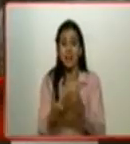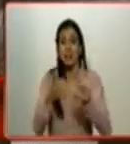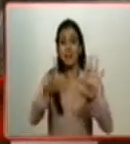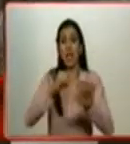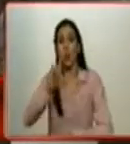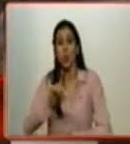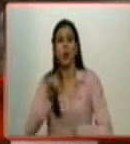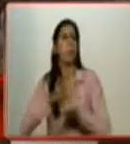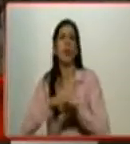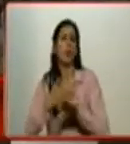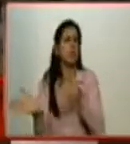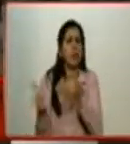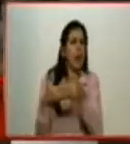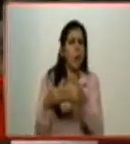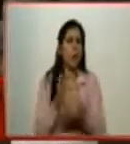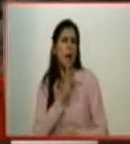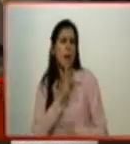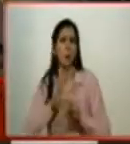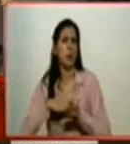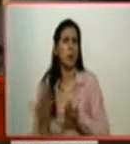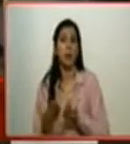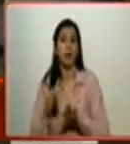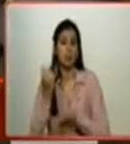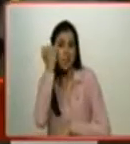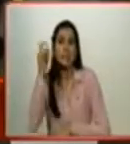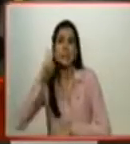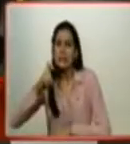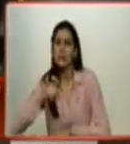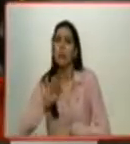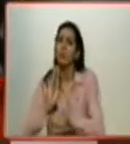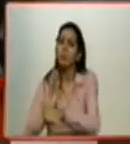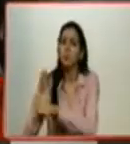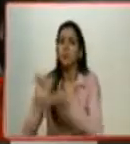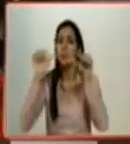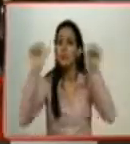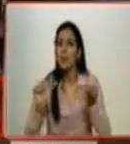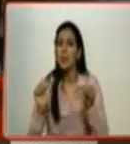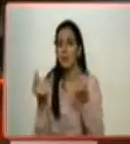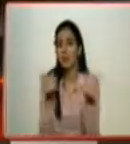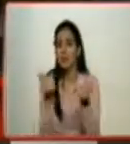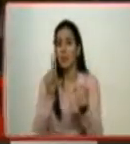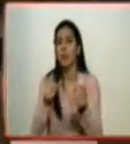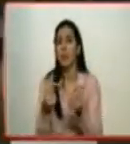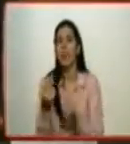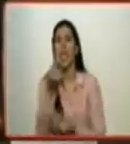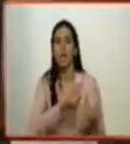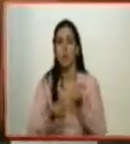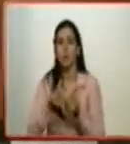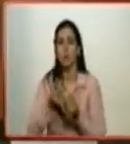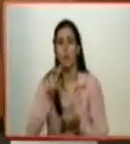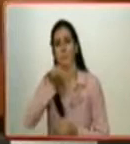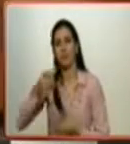julio. Esta medida de carácter extremo surgió ante la necesidad de proteger el sistema financiero y la economía de los